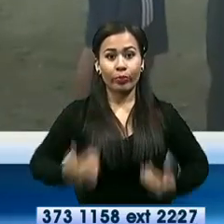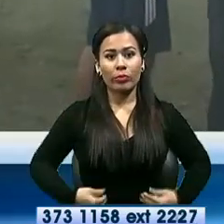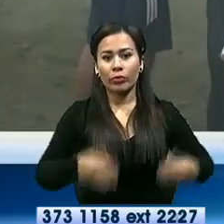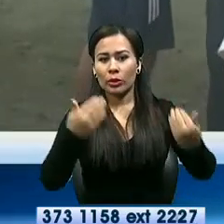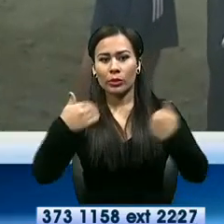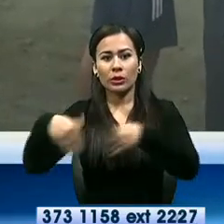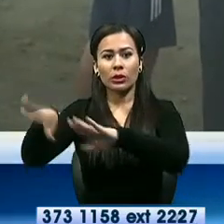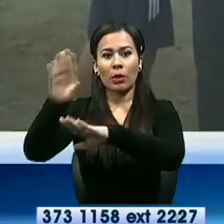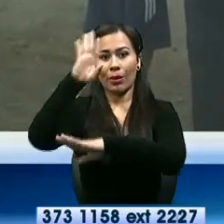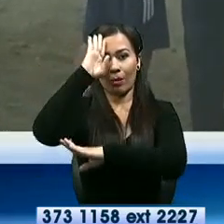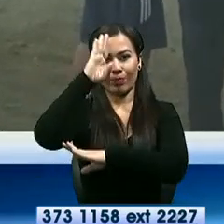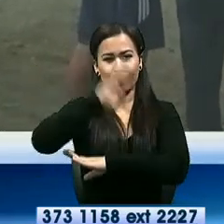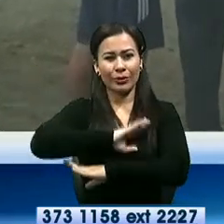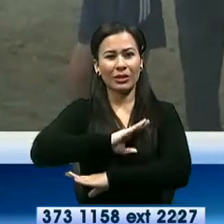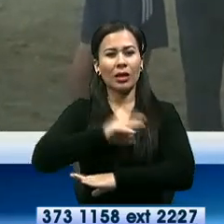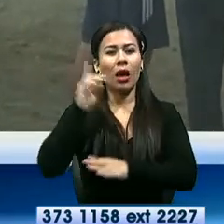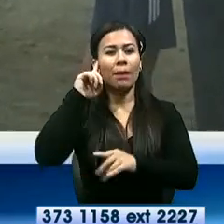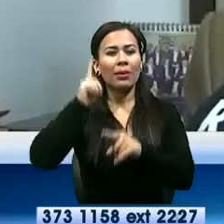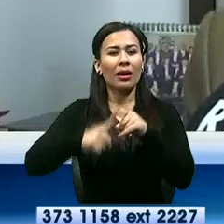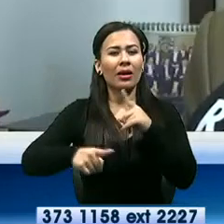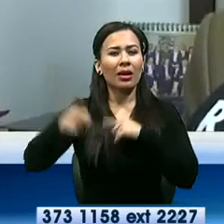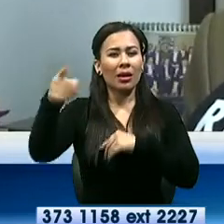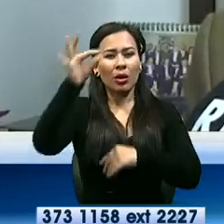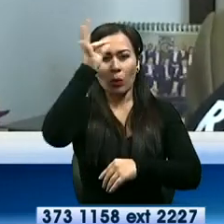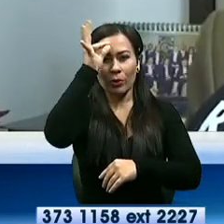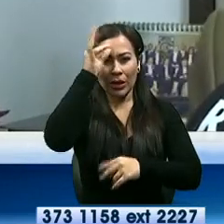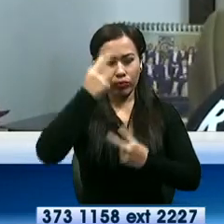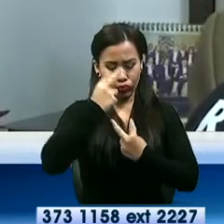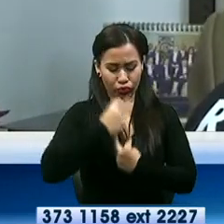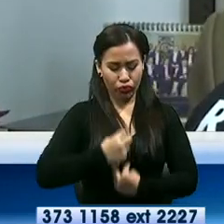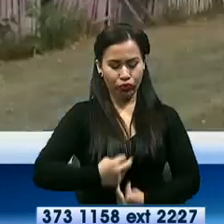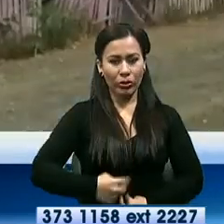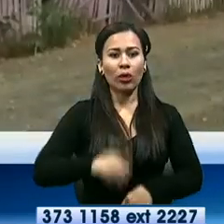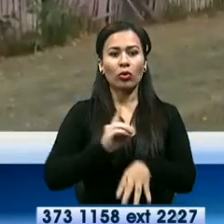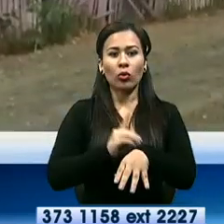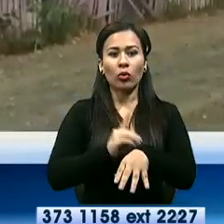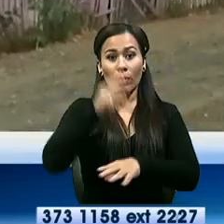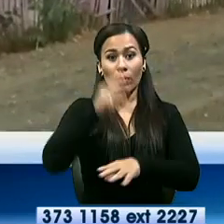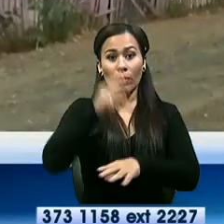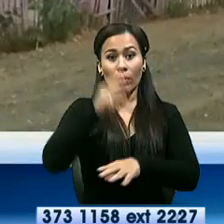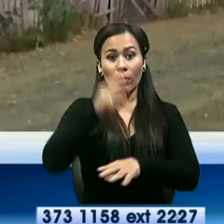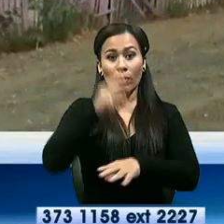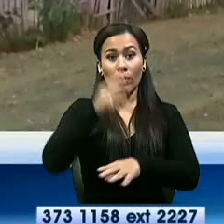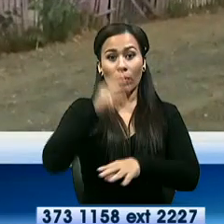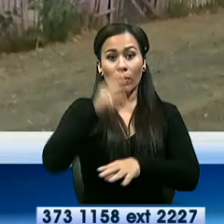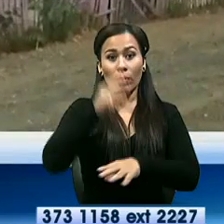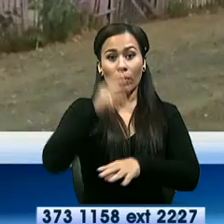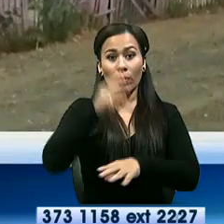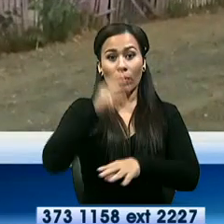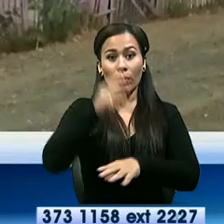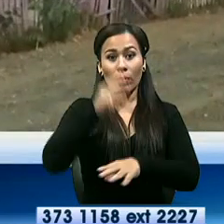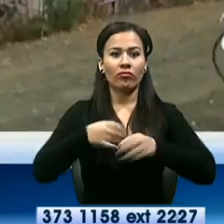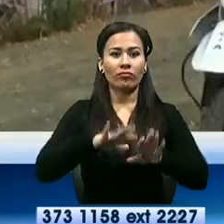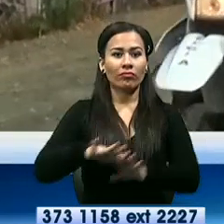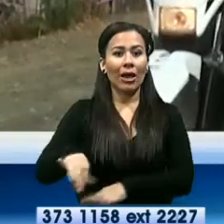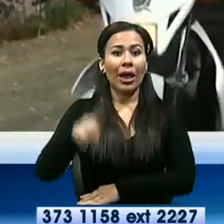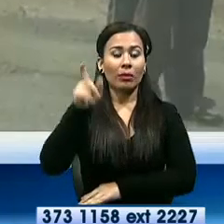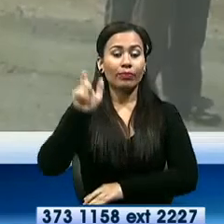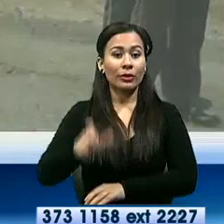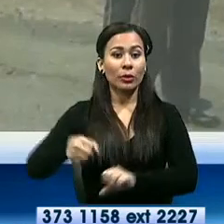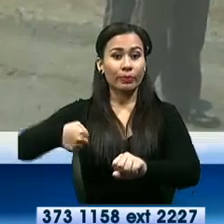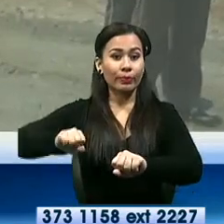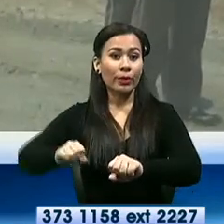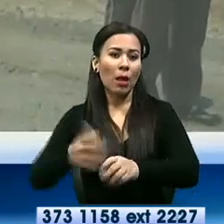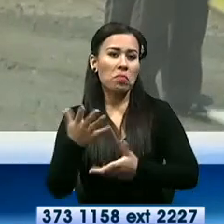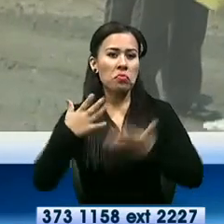En el sitio se levantaron varias evidencias. Que quien disparó fue un ciudadano de la motocicleta, aproximadamente unos 25 años, y que daba